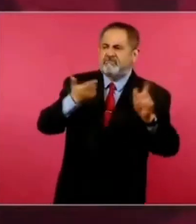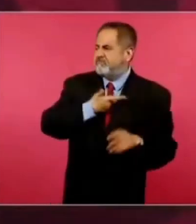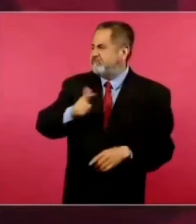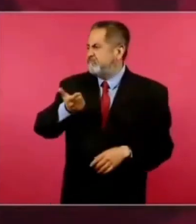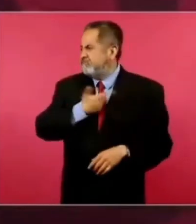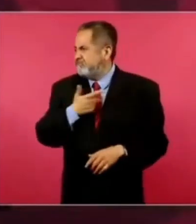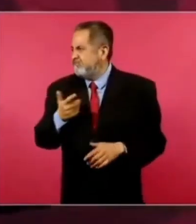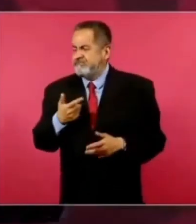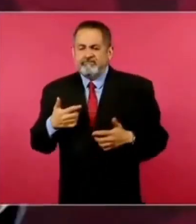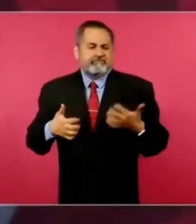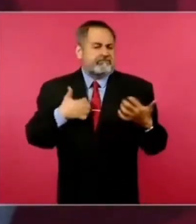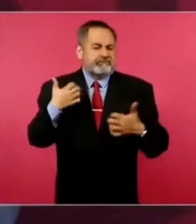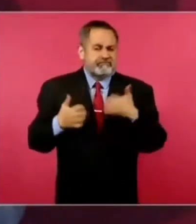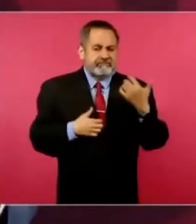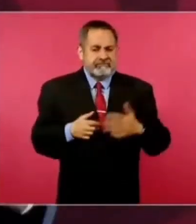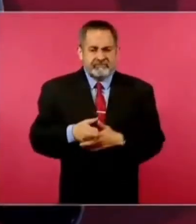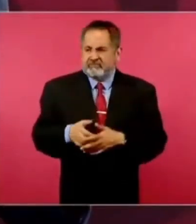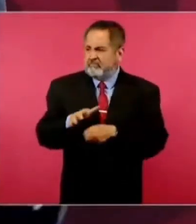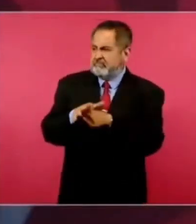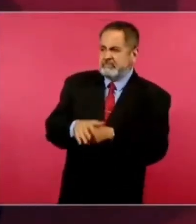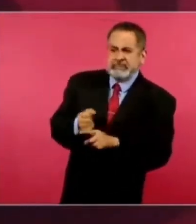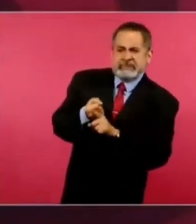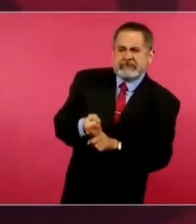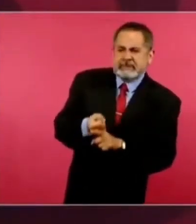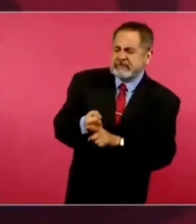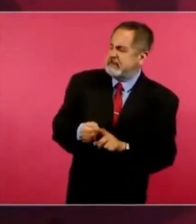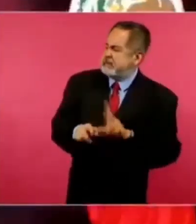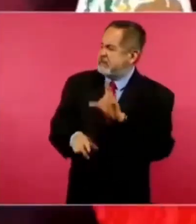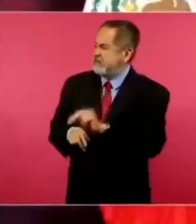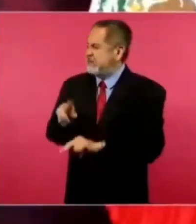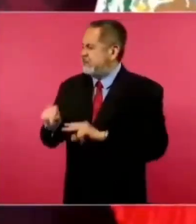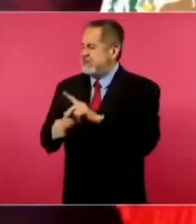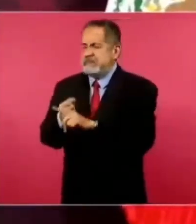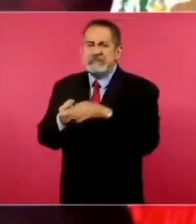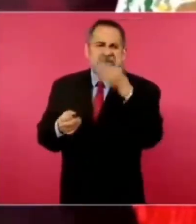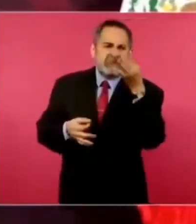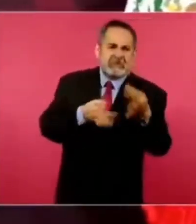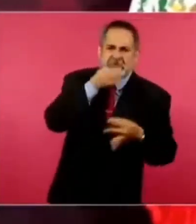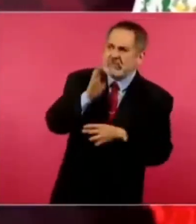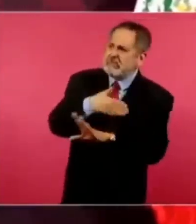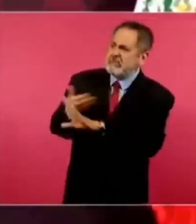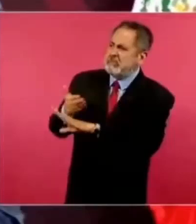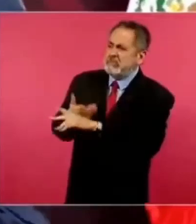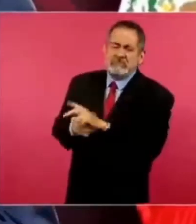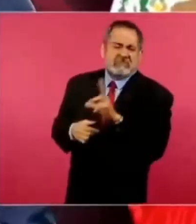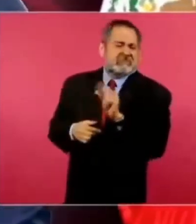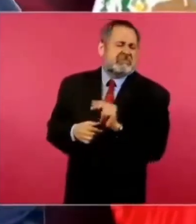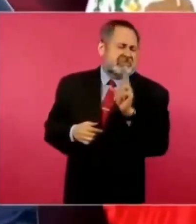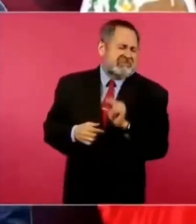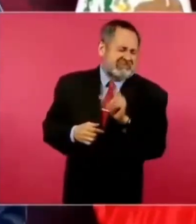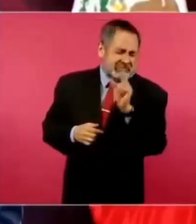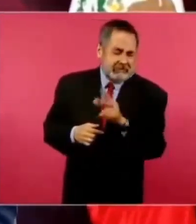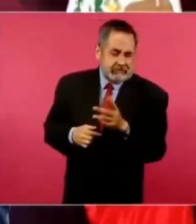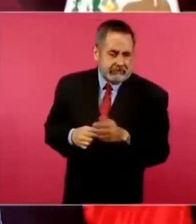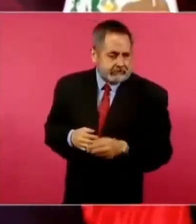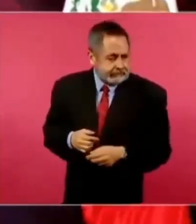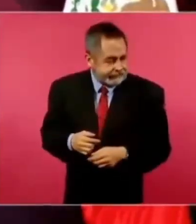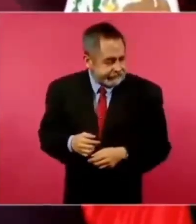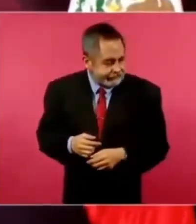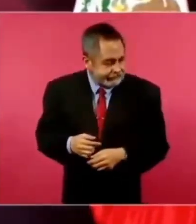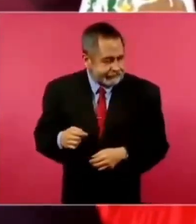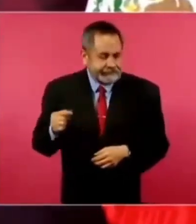empiezan algunos a presionar para ver si hay